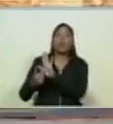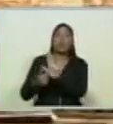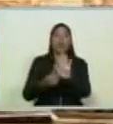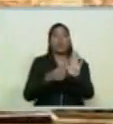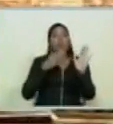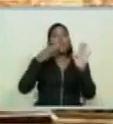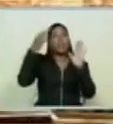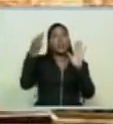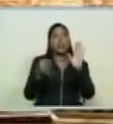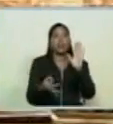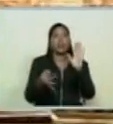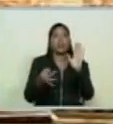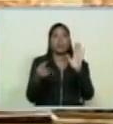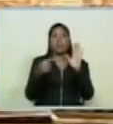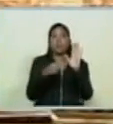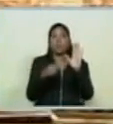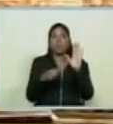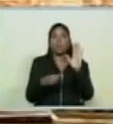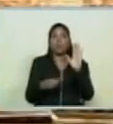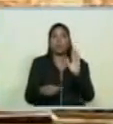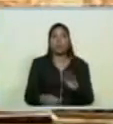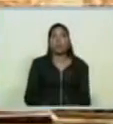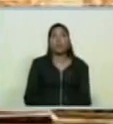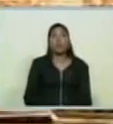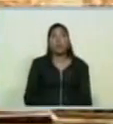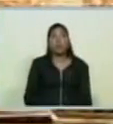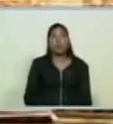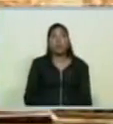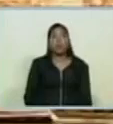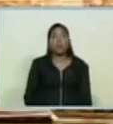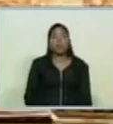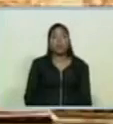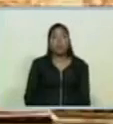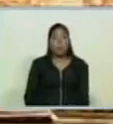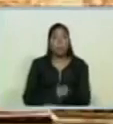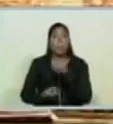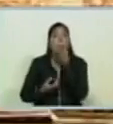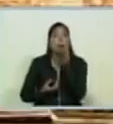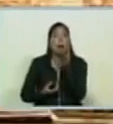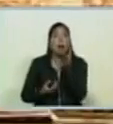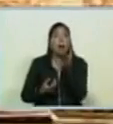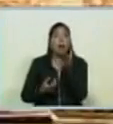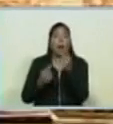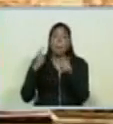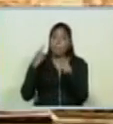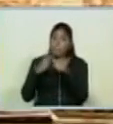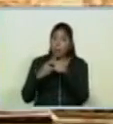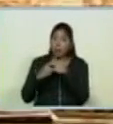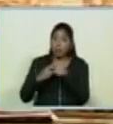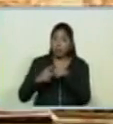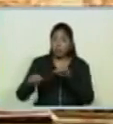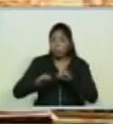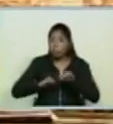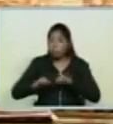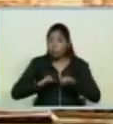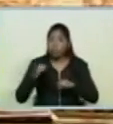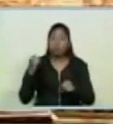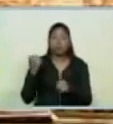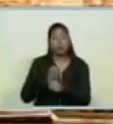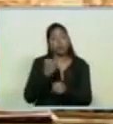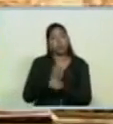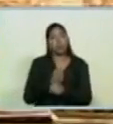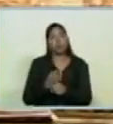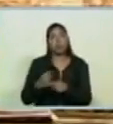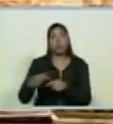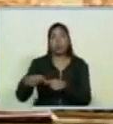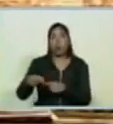días. De palabra y de acción, todos los días, incansablemente, a